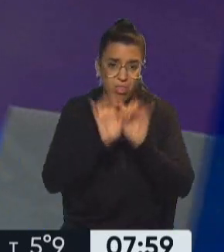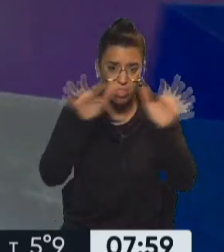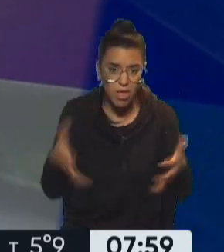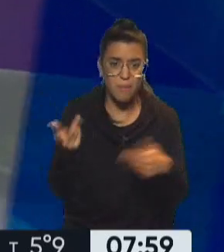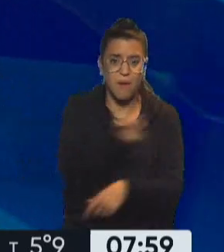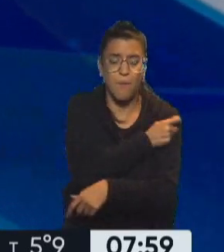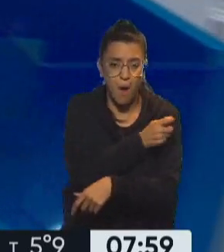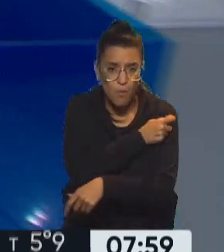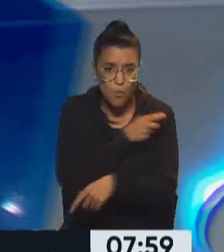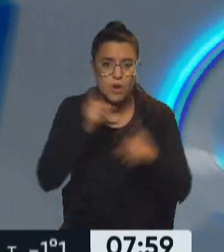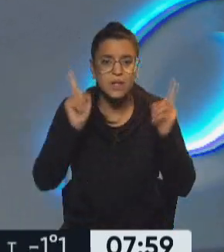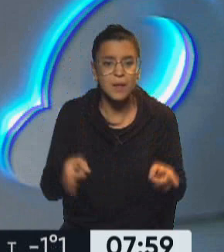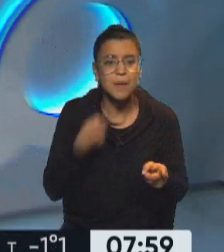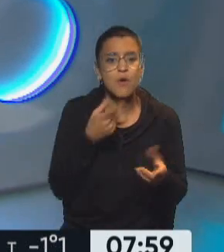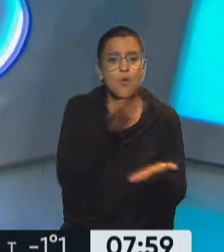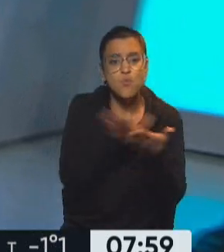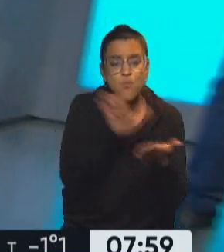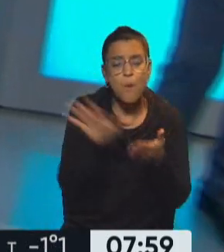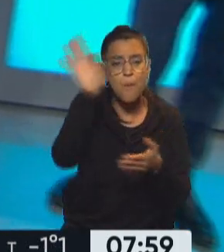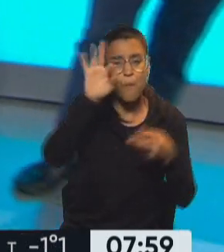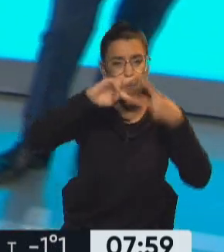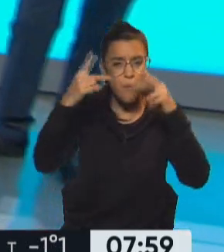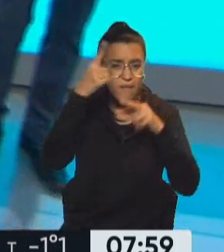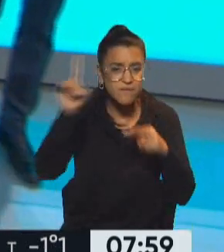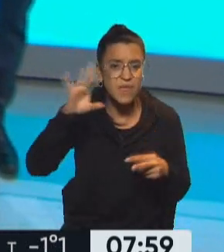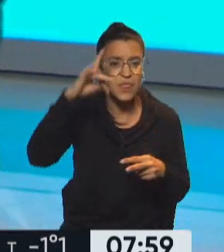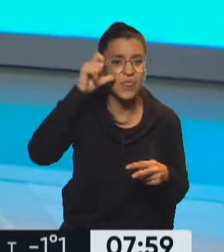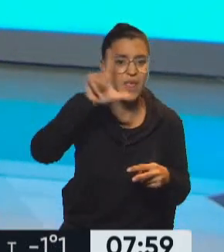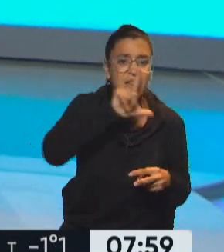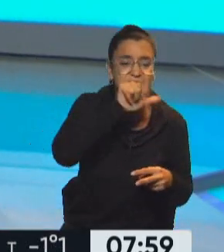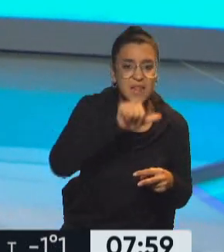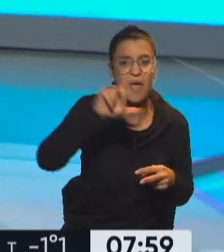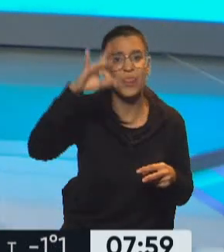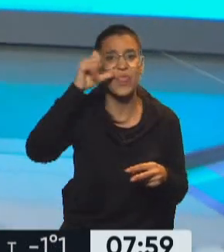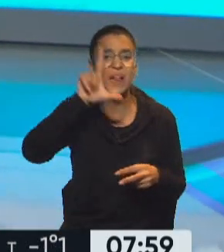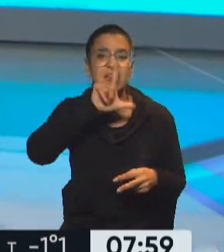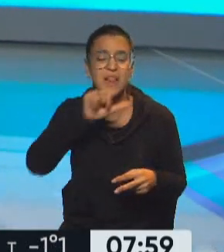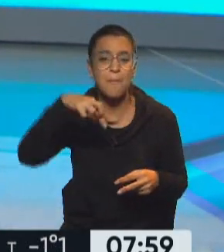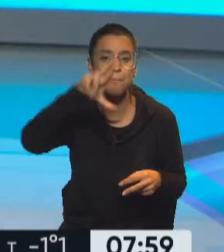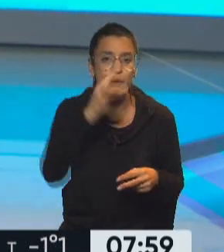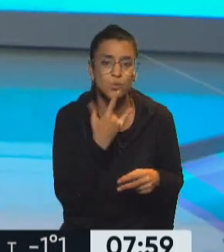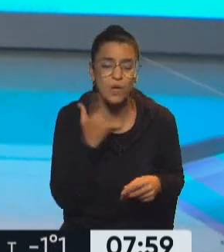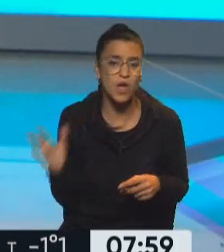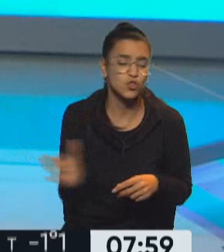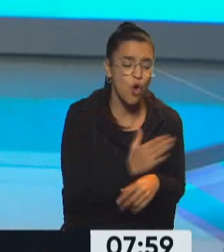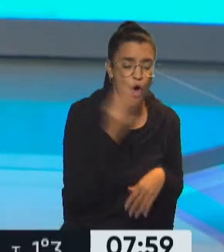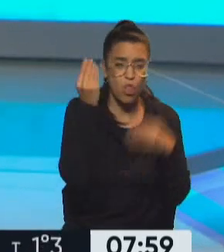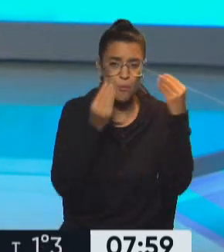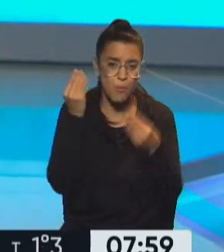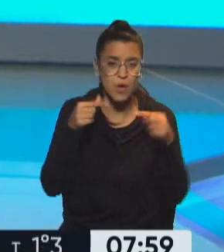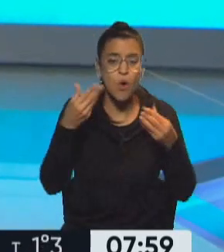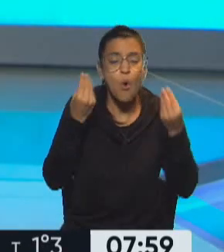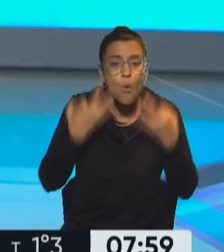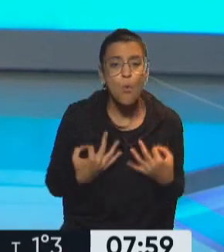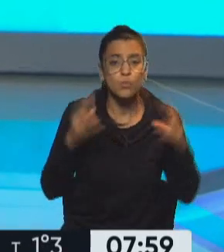las vacunas y la aparición de una nueva variante, la Delta y Delta Plus, que preocupa a todo el mundo. Pablo. Justamente con este tema,